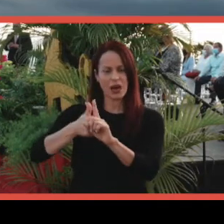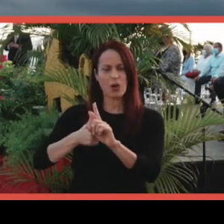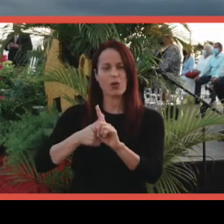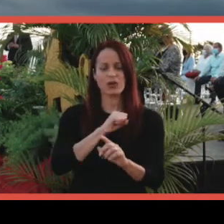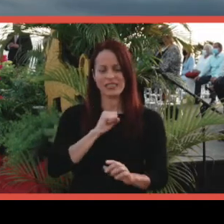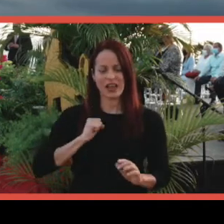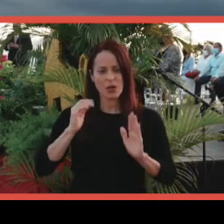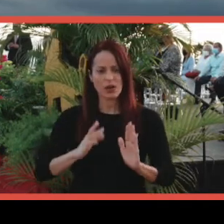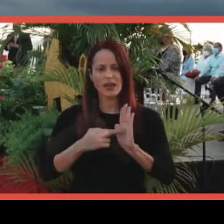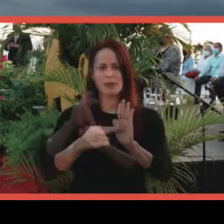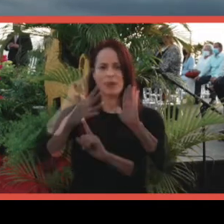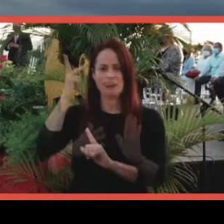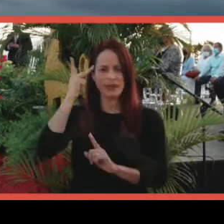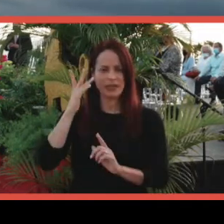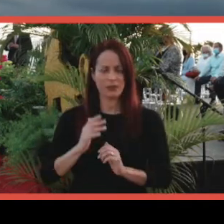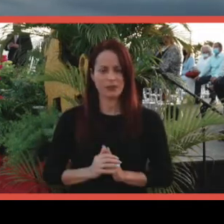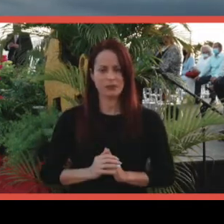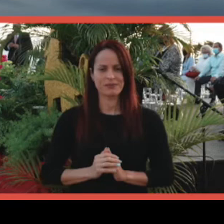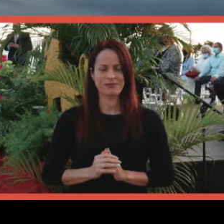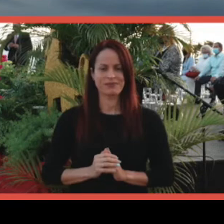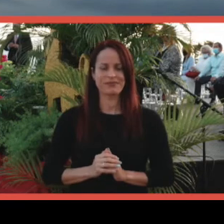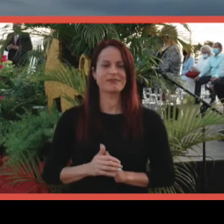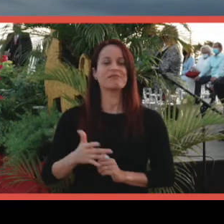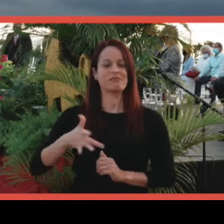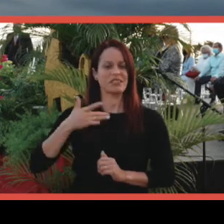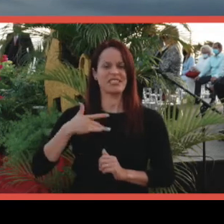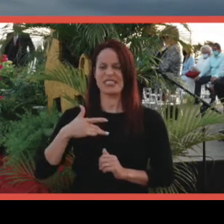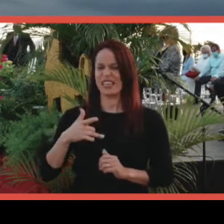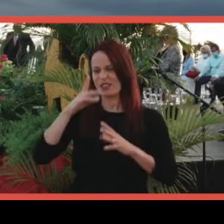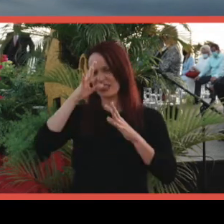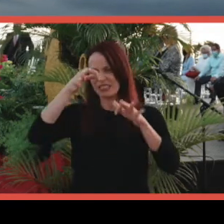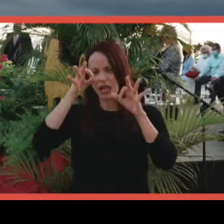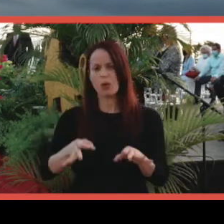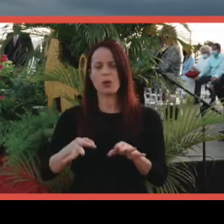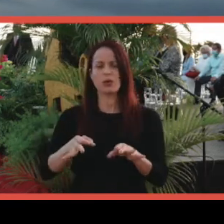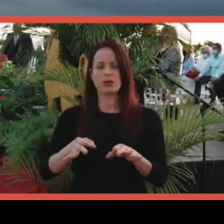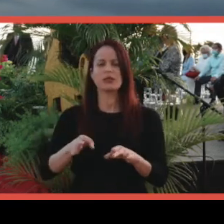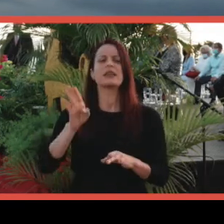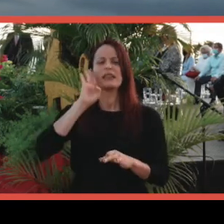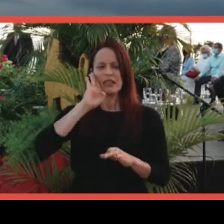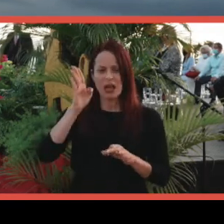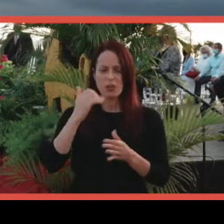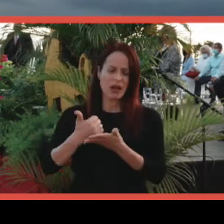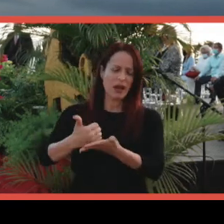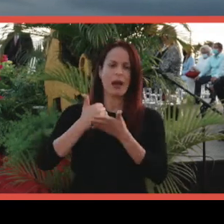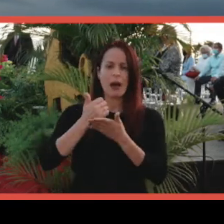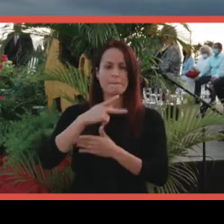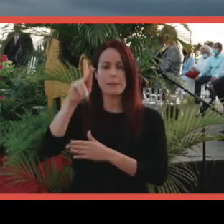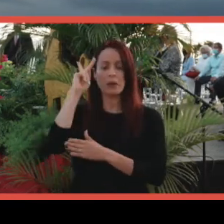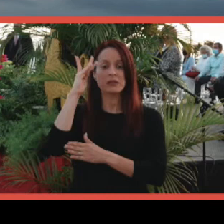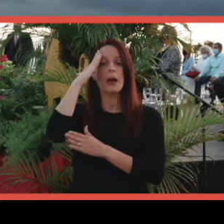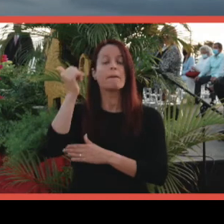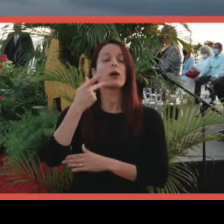de todos los partidos. Estoy bien seguro que van a mirar a Ponce, porque Ponce va a ser